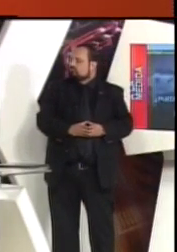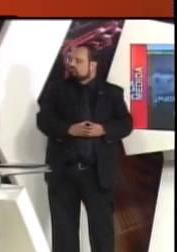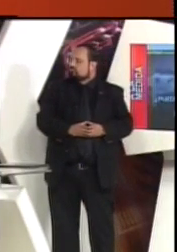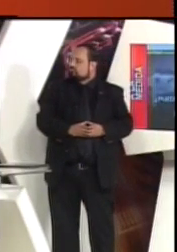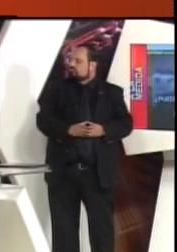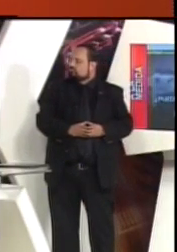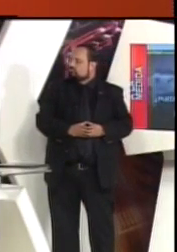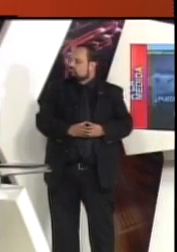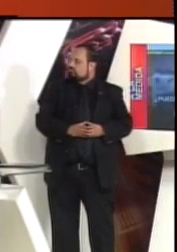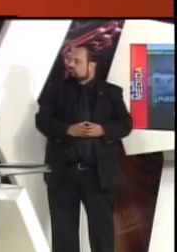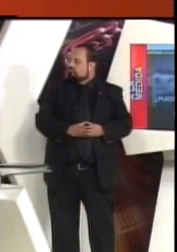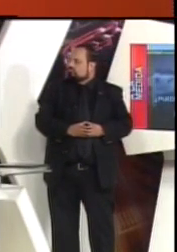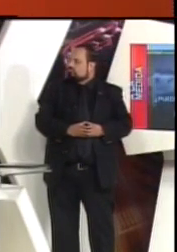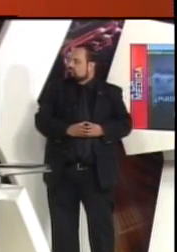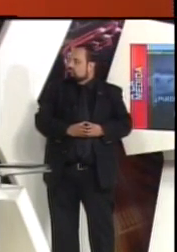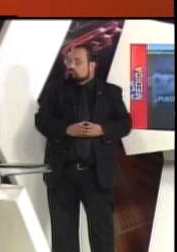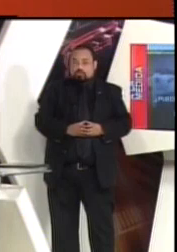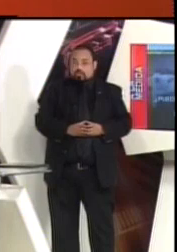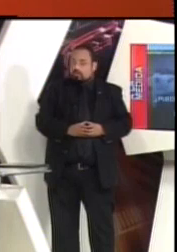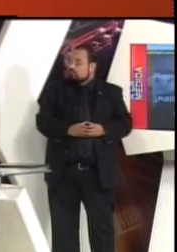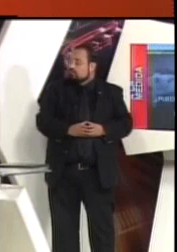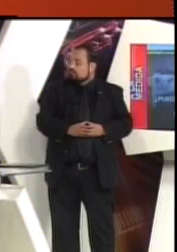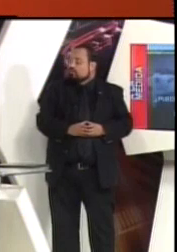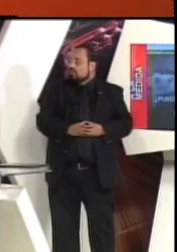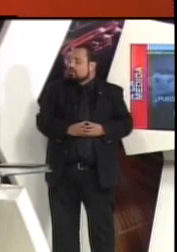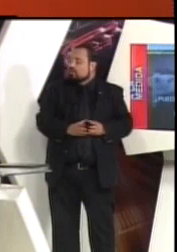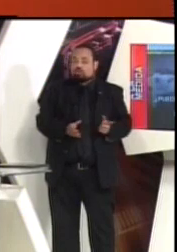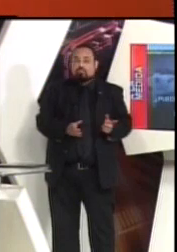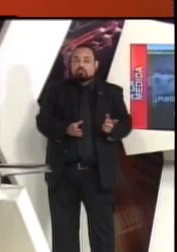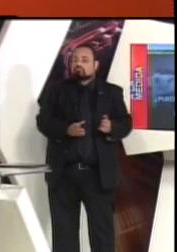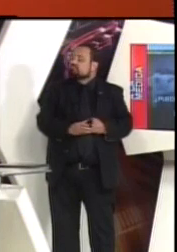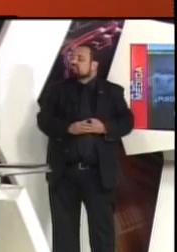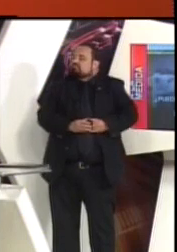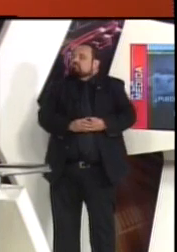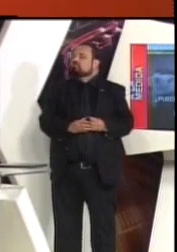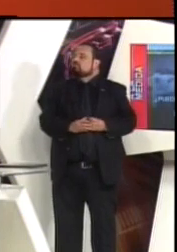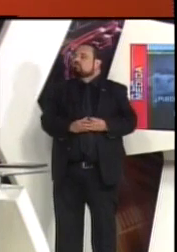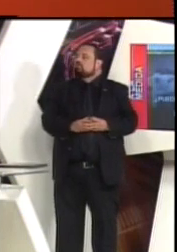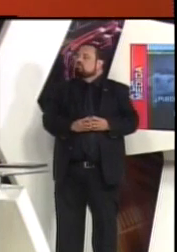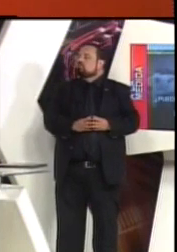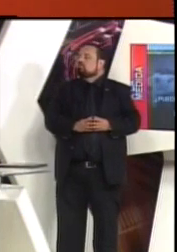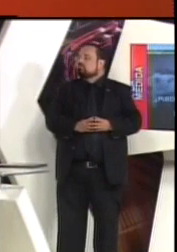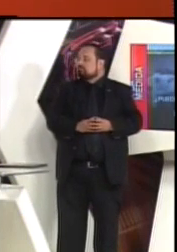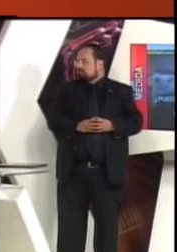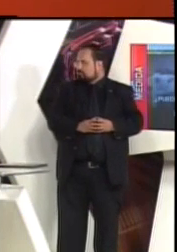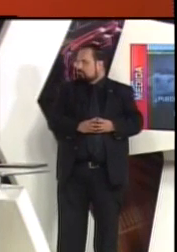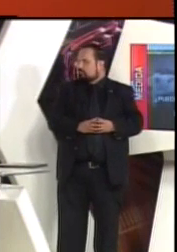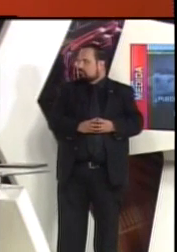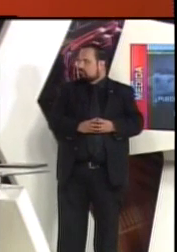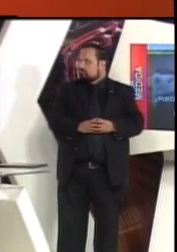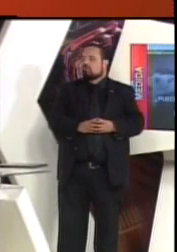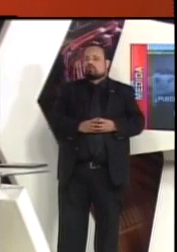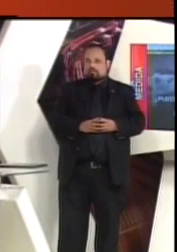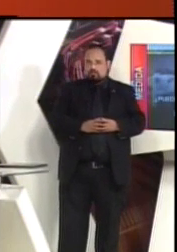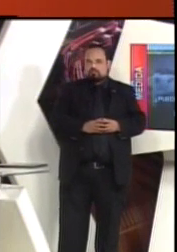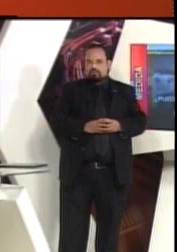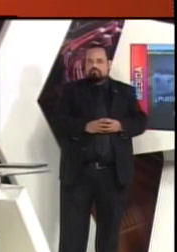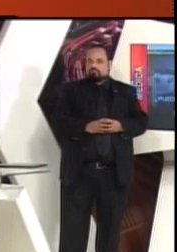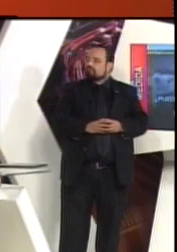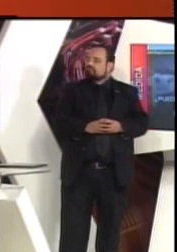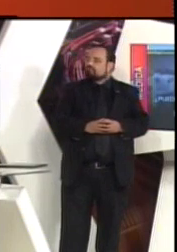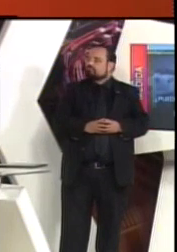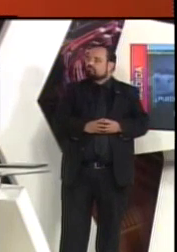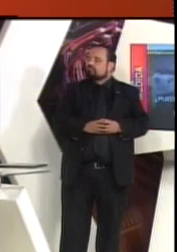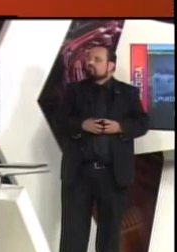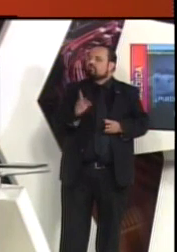nosotros decidimos porque vamos a pagar sí donde tenemos estar y que sea un lugar seguro porque también hay varias quejas hoy